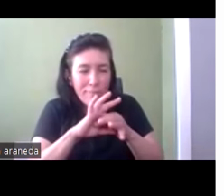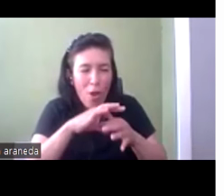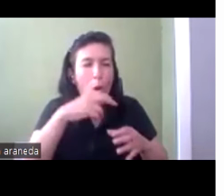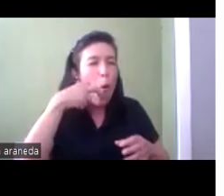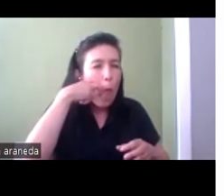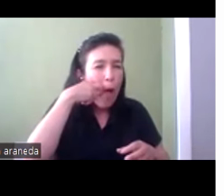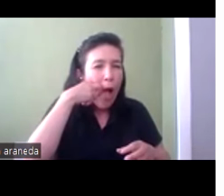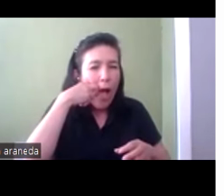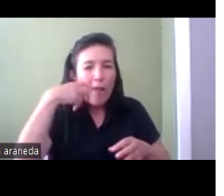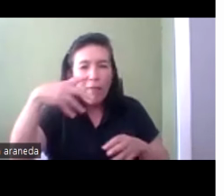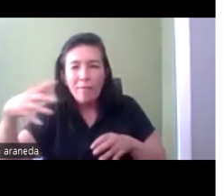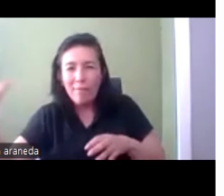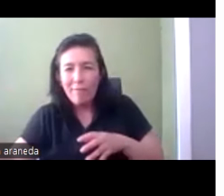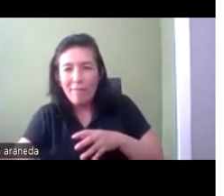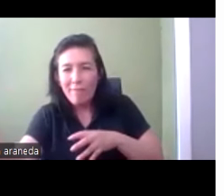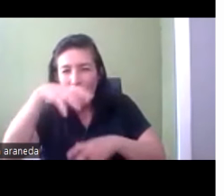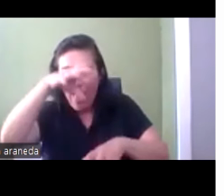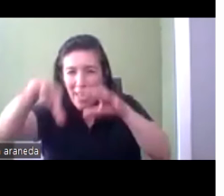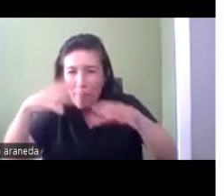por esta figura del felino.